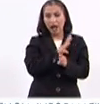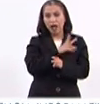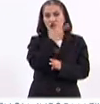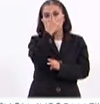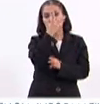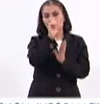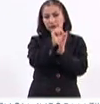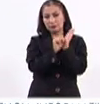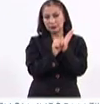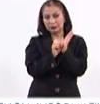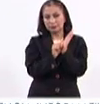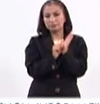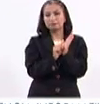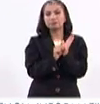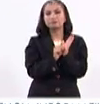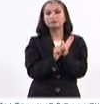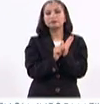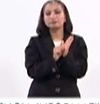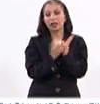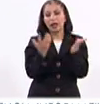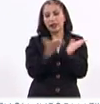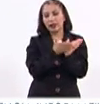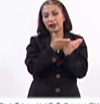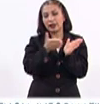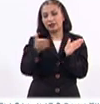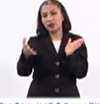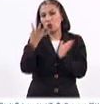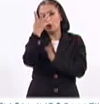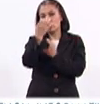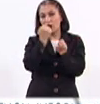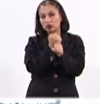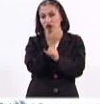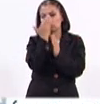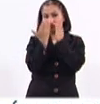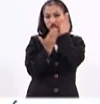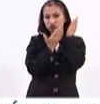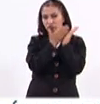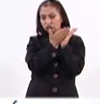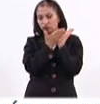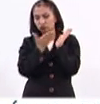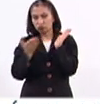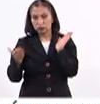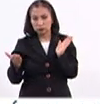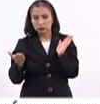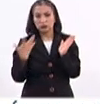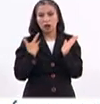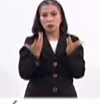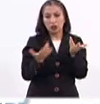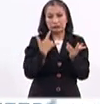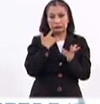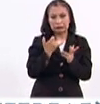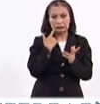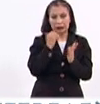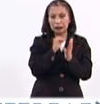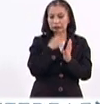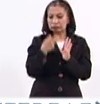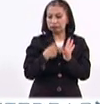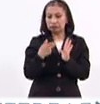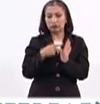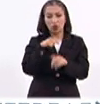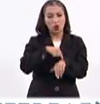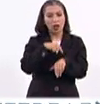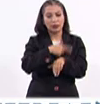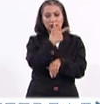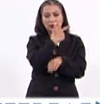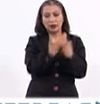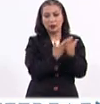8 semestres que se llevan a cabo durante 4 años de manera intensiva, sistemática, con horarios